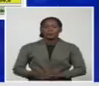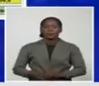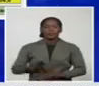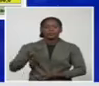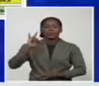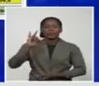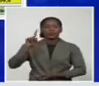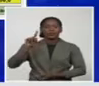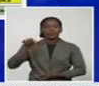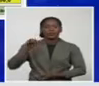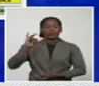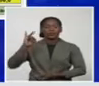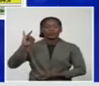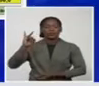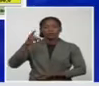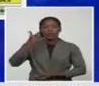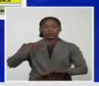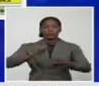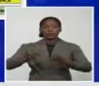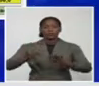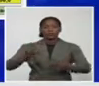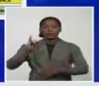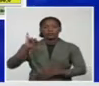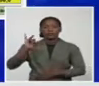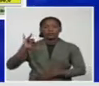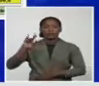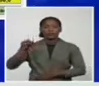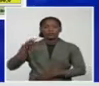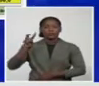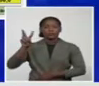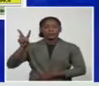71,7. Artemisa, 67,2. Y